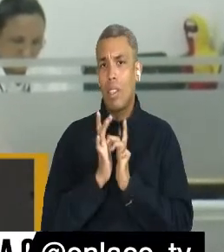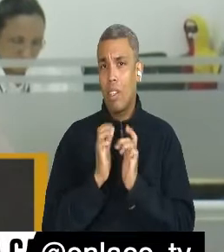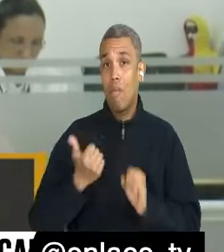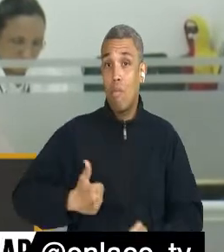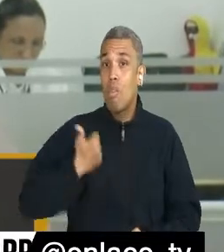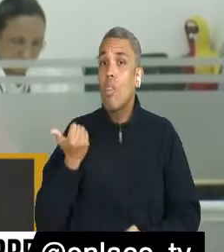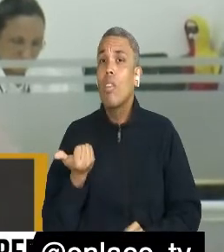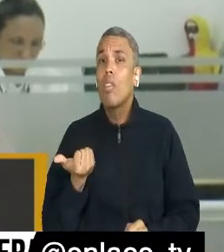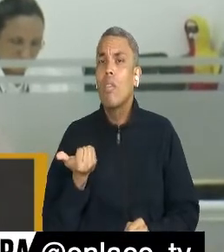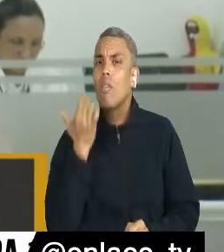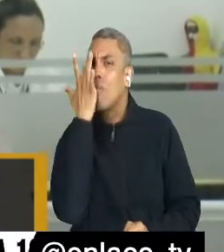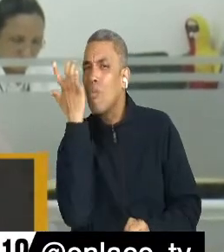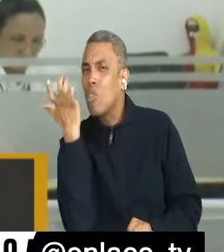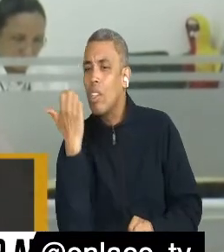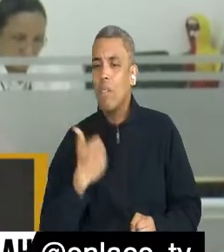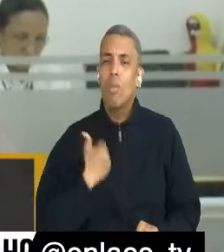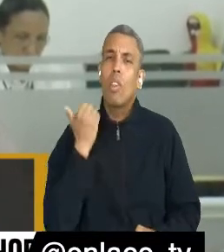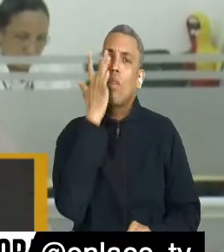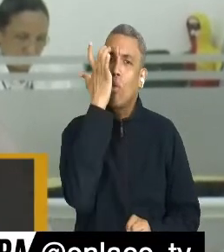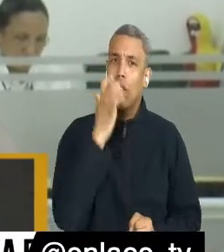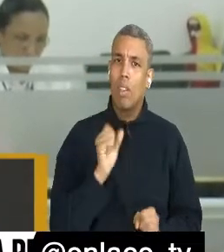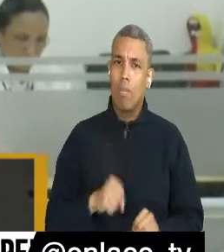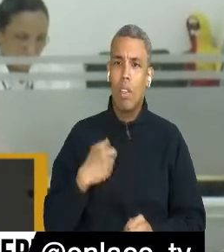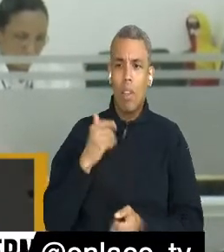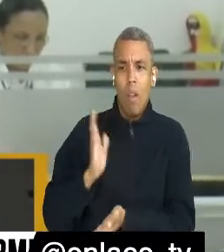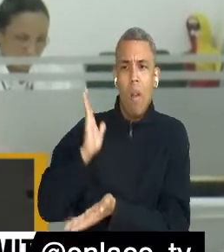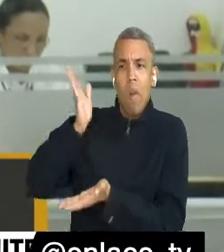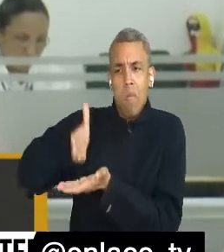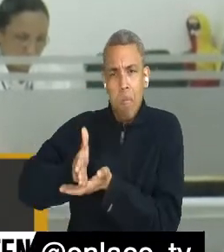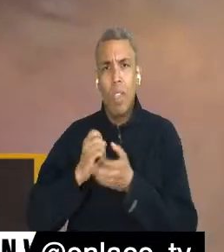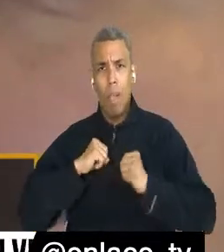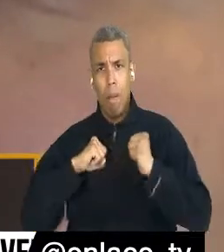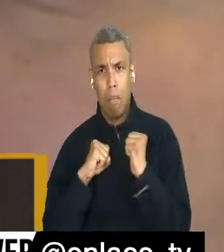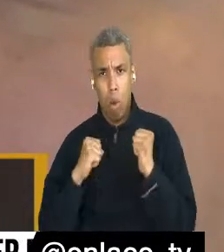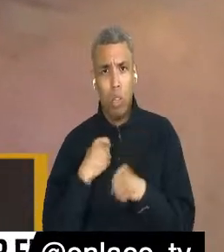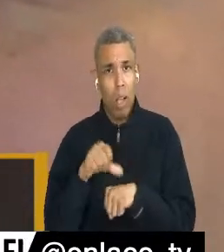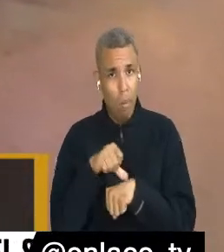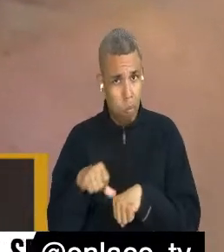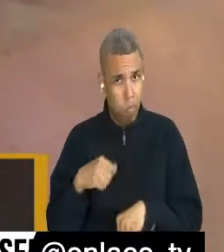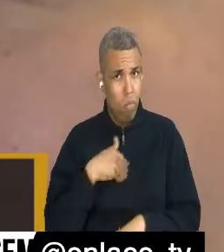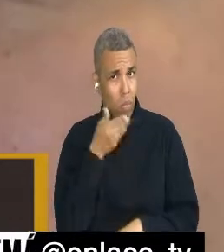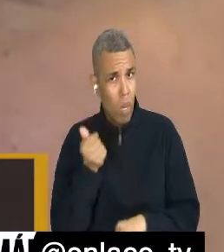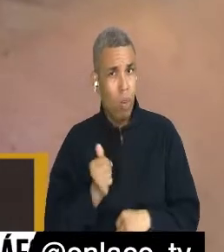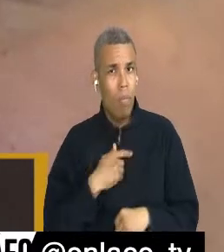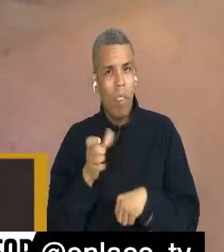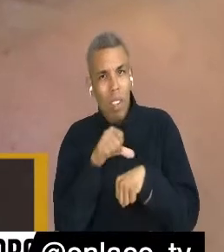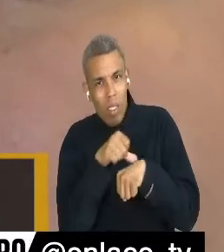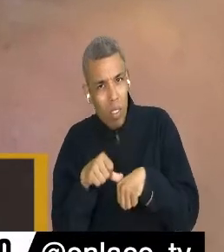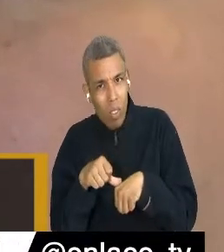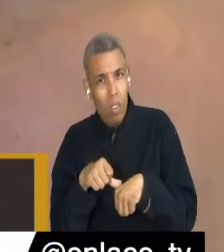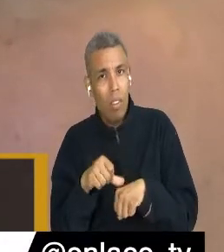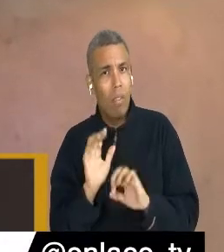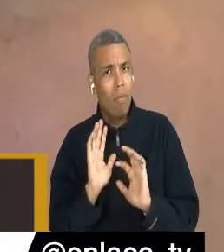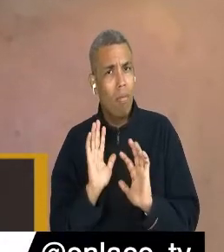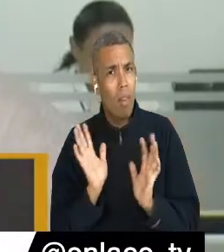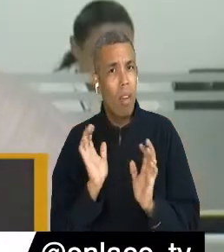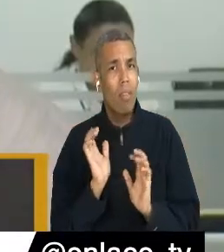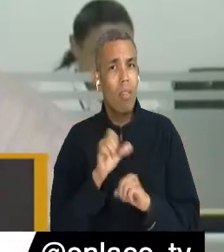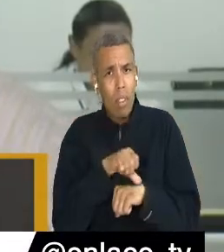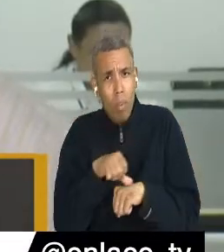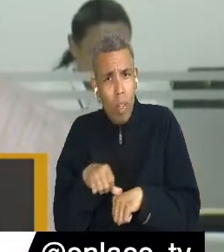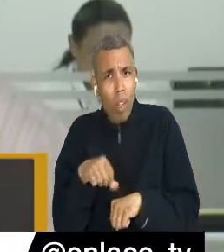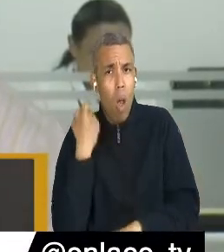Santa, es la mejor oportunidad para que vayan a Bogotá, se operen, los estamos esperando ahí. Recordó que la cirugía que se practica es una cirugía ambulatoria. Va a